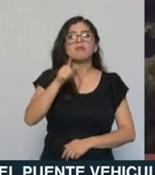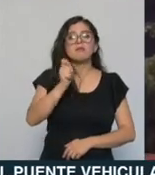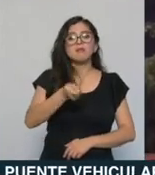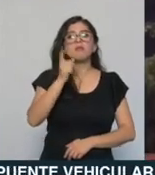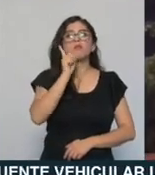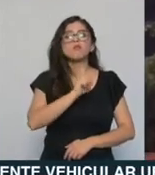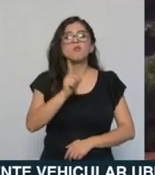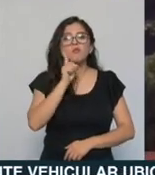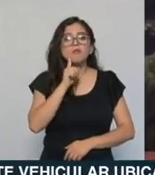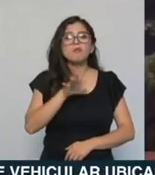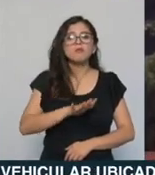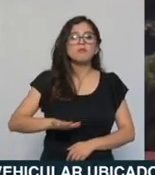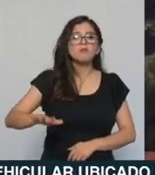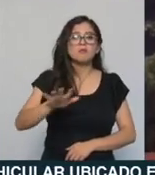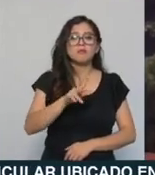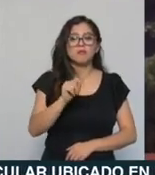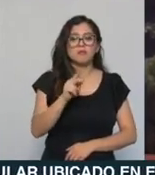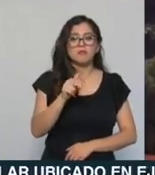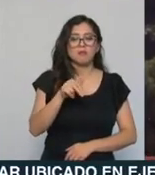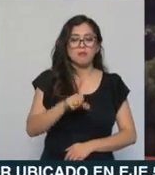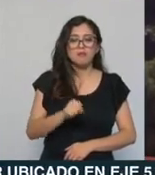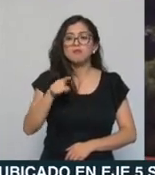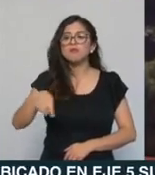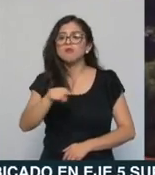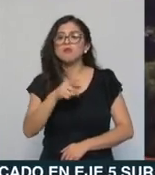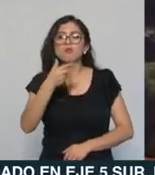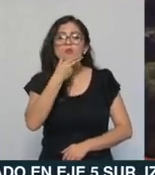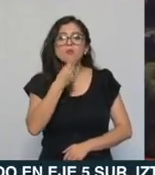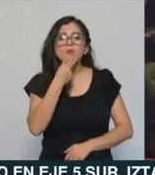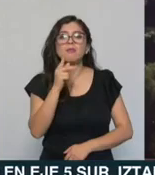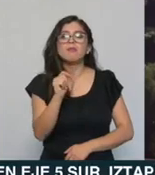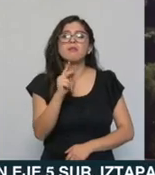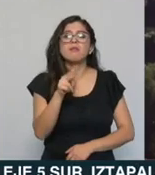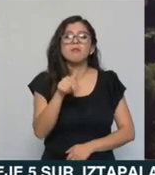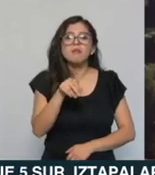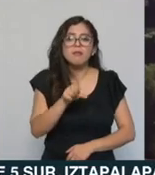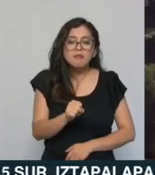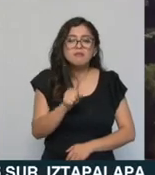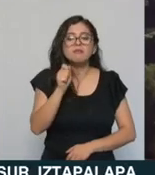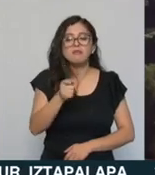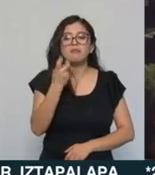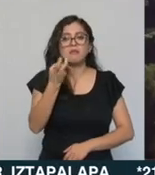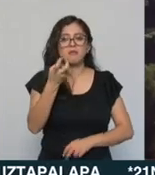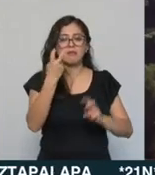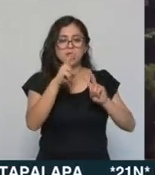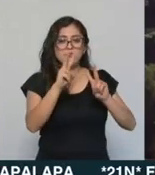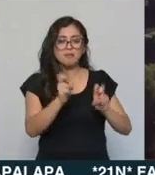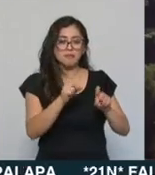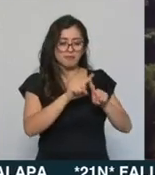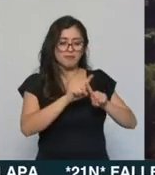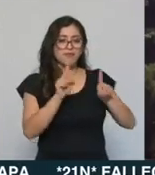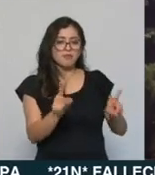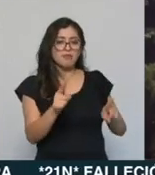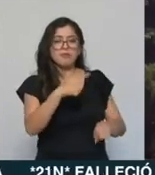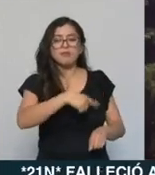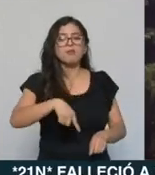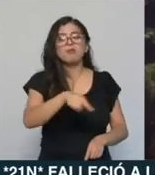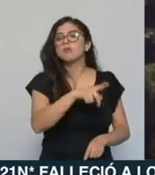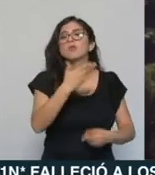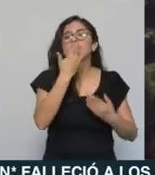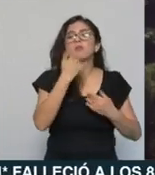las mujeres trans. Los hombres trans es un poco un tema como más diferente ahí porque no tienen tanto esa